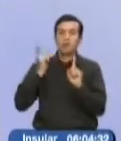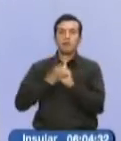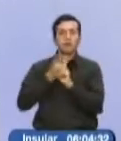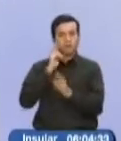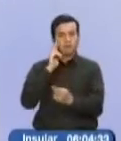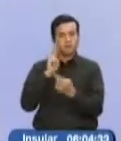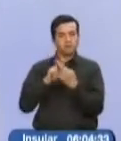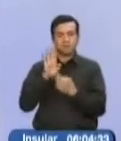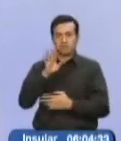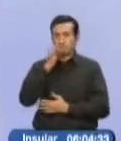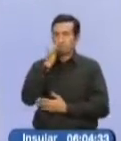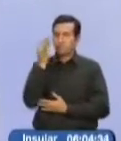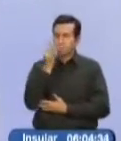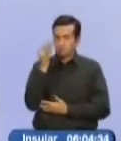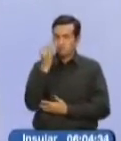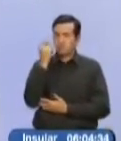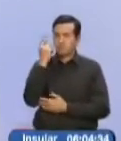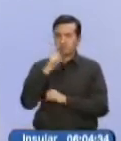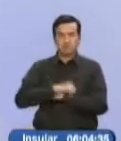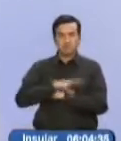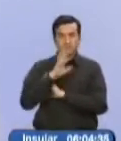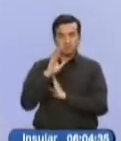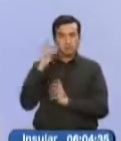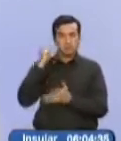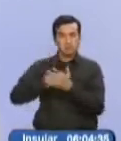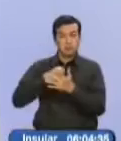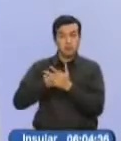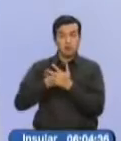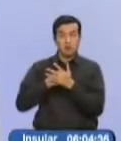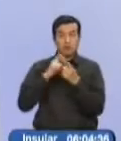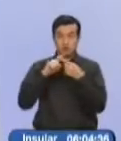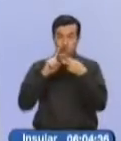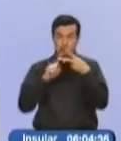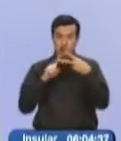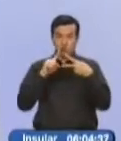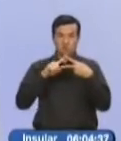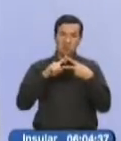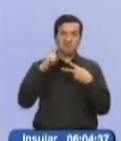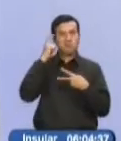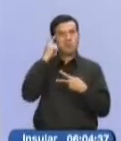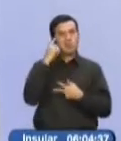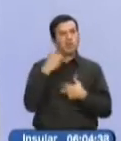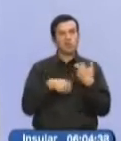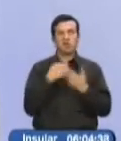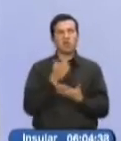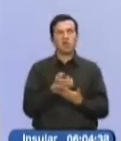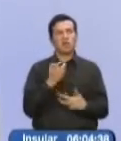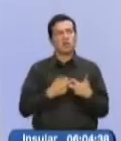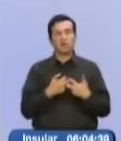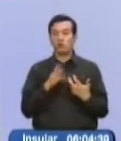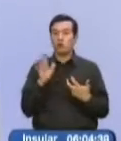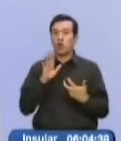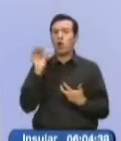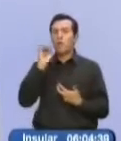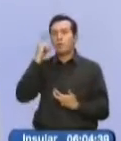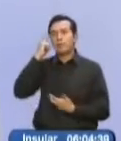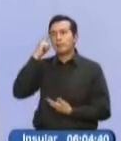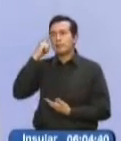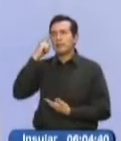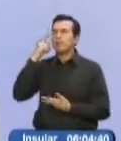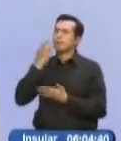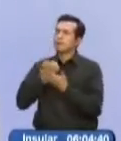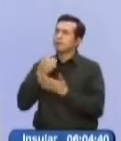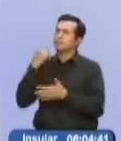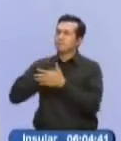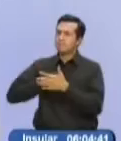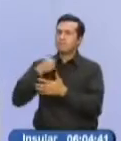esta realidad, entenderla como un reto, o lo tenemos como un problema o lo entendemos como un reto. Entendido esto, nos cuesta,